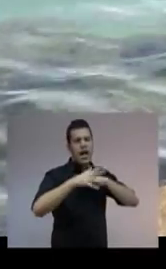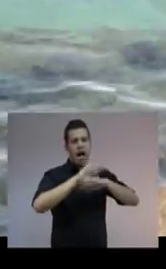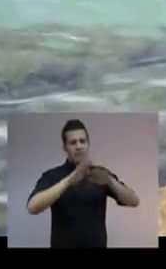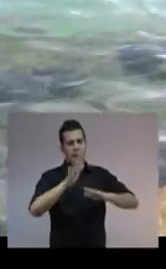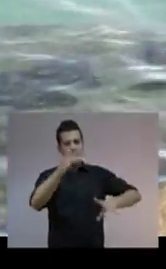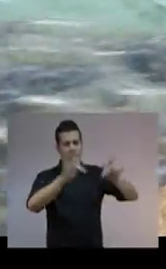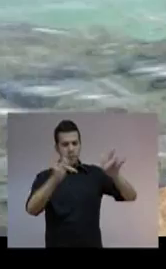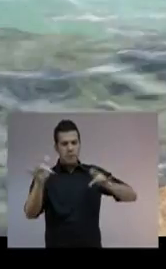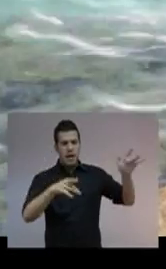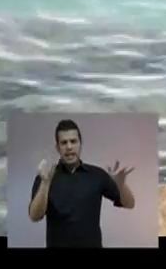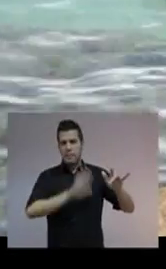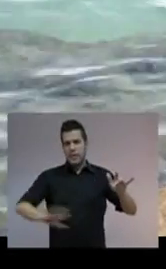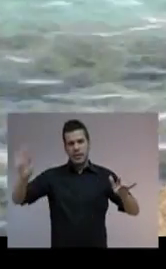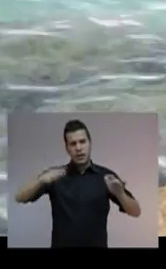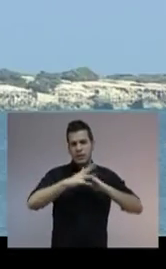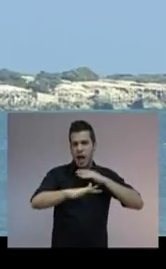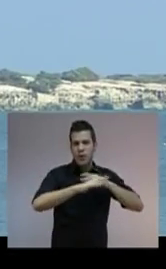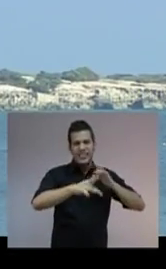el Mediterráneo.